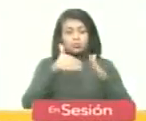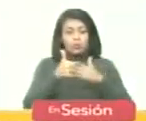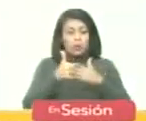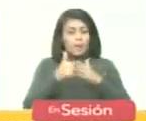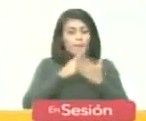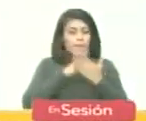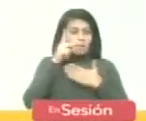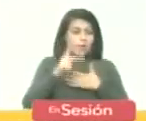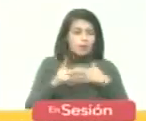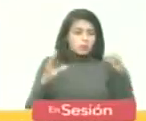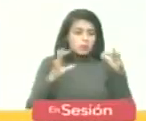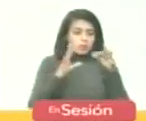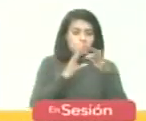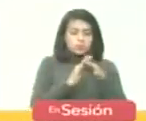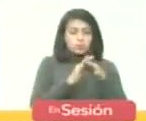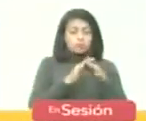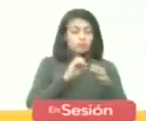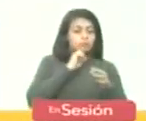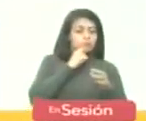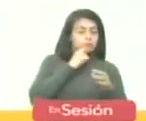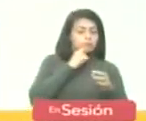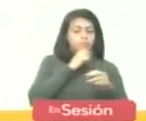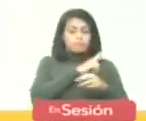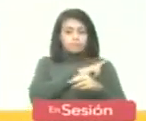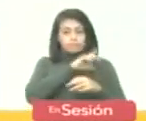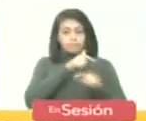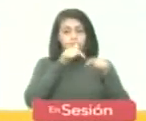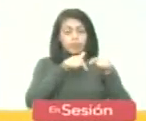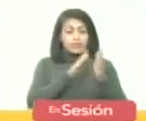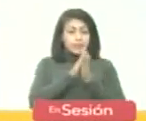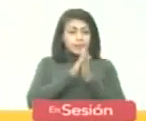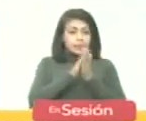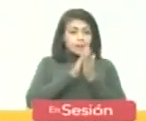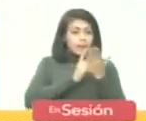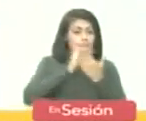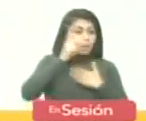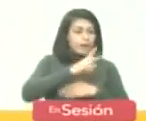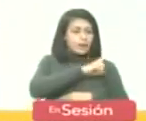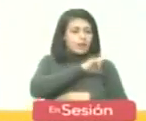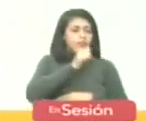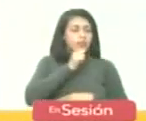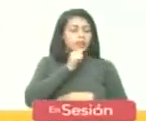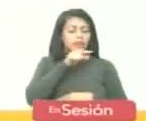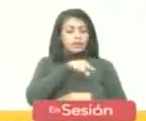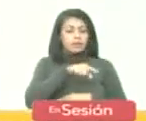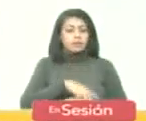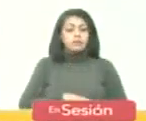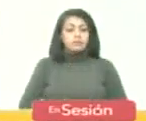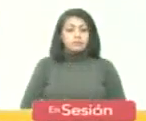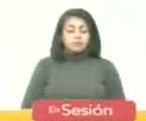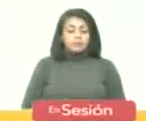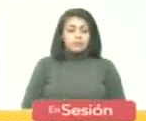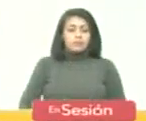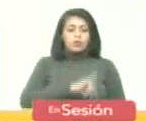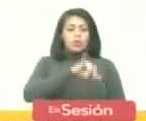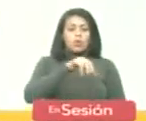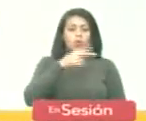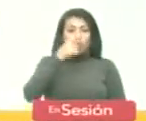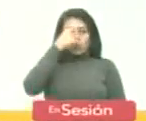conchupancia. Y el jefe de esa conspiración era y es Julio